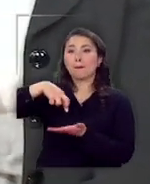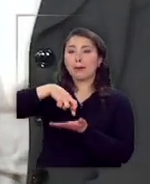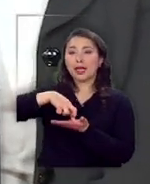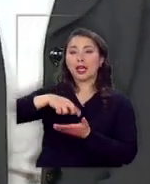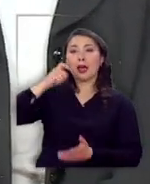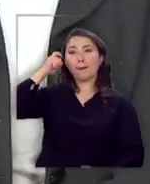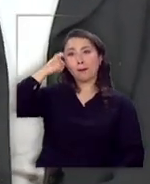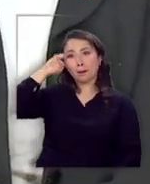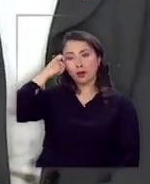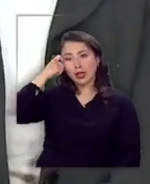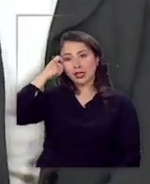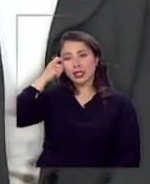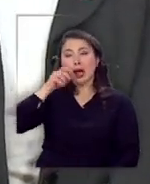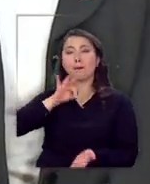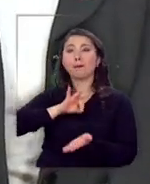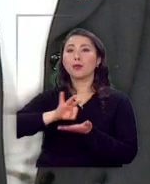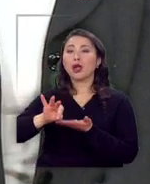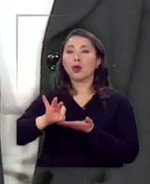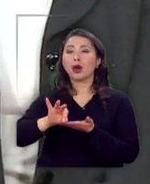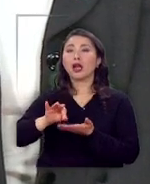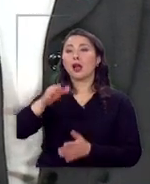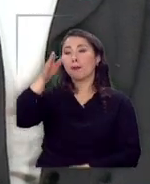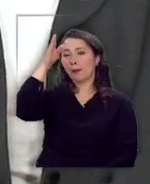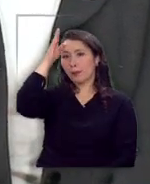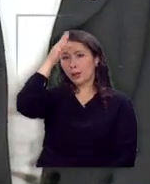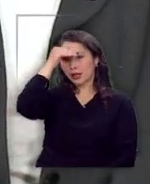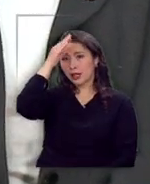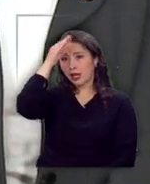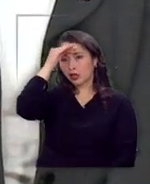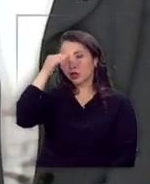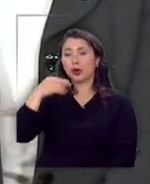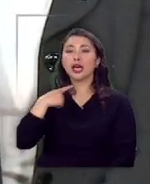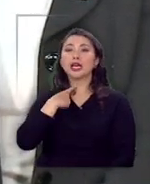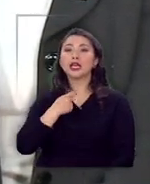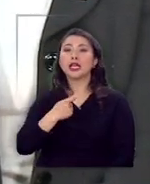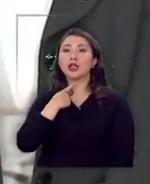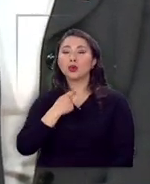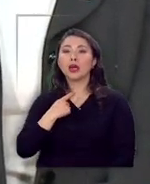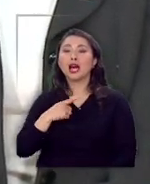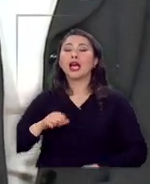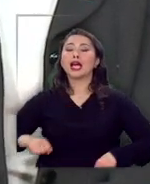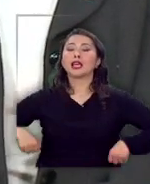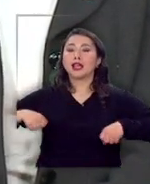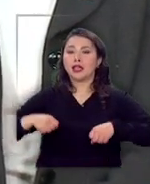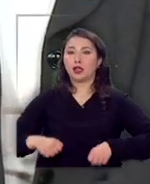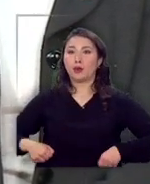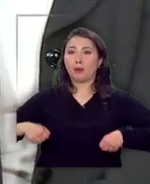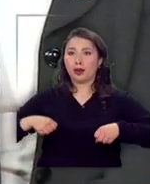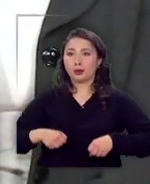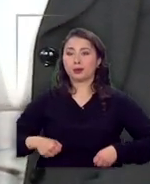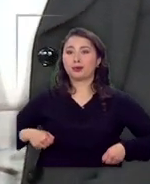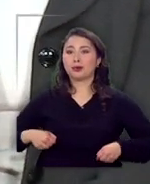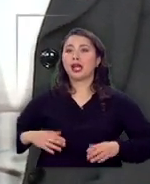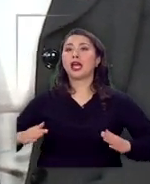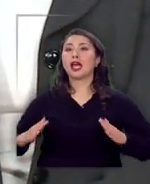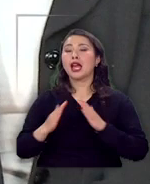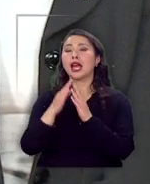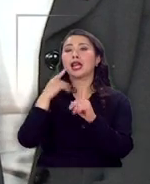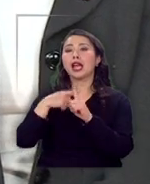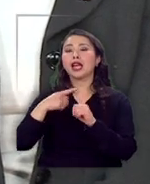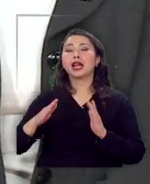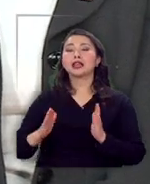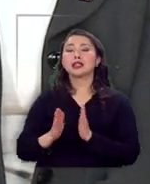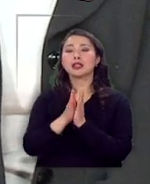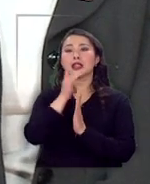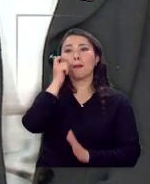providencia pudahuel puente alto quilicura quinta normal renca san